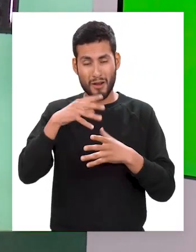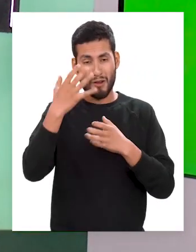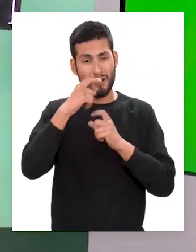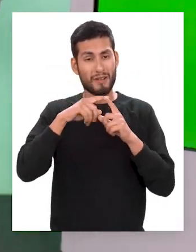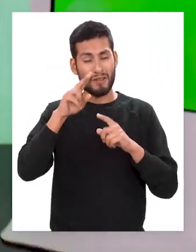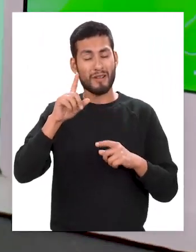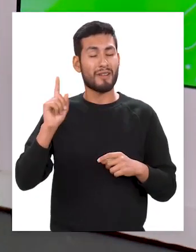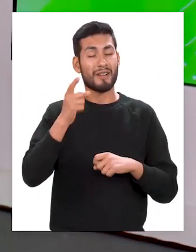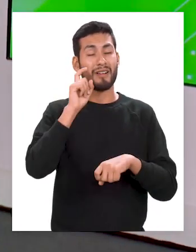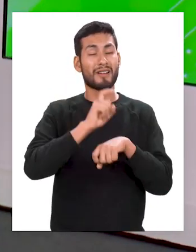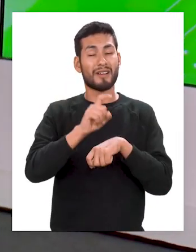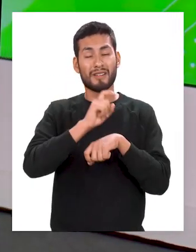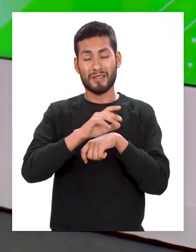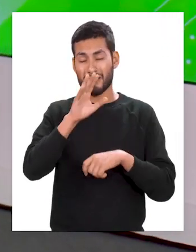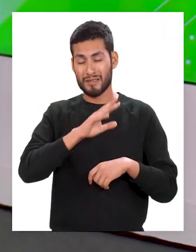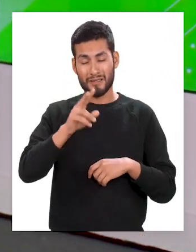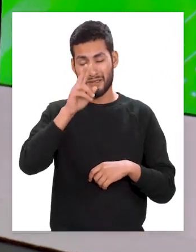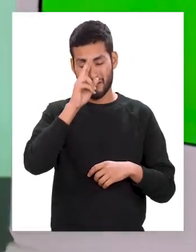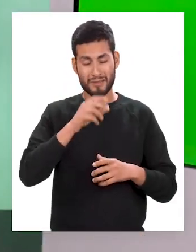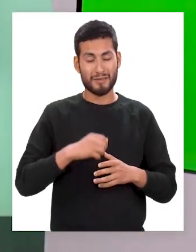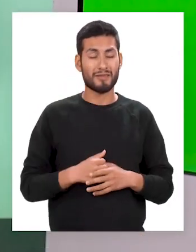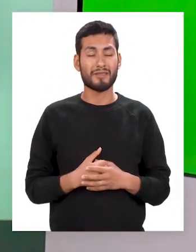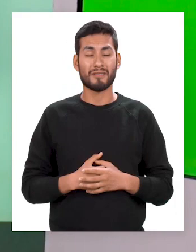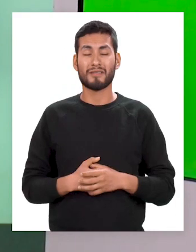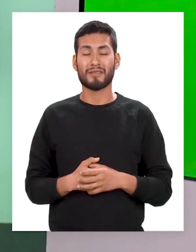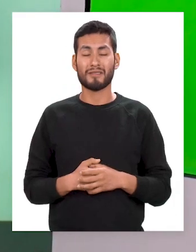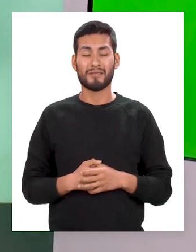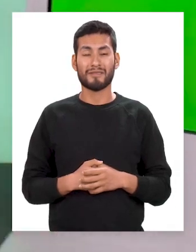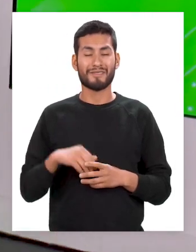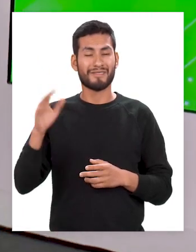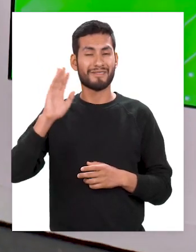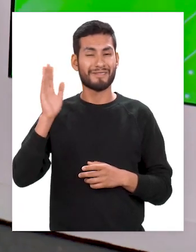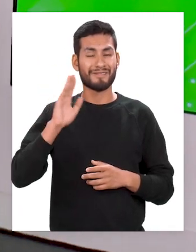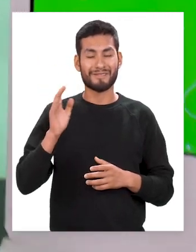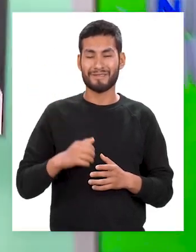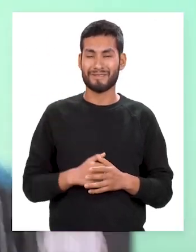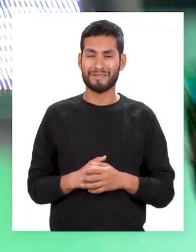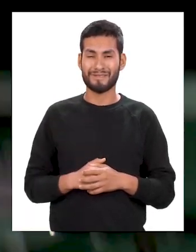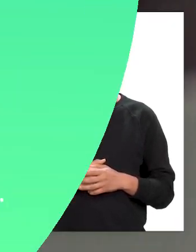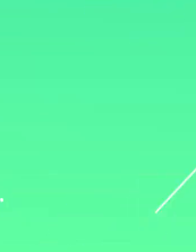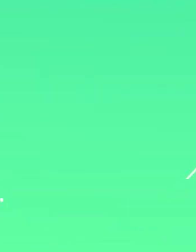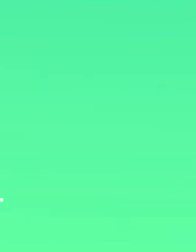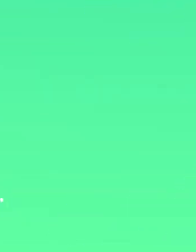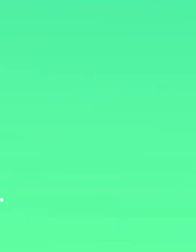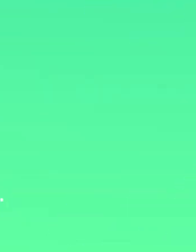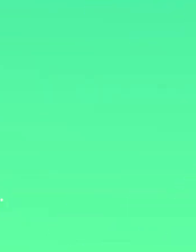USMPTV, el primer canal educativo del Perú. ¡Chao!